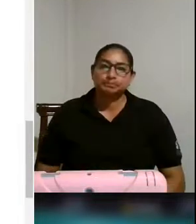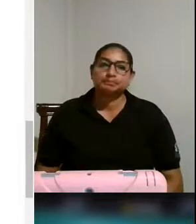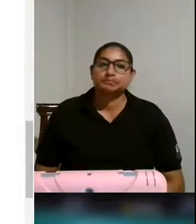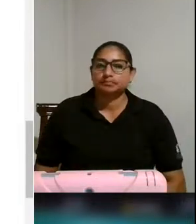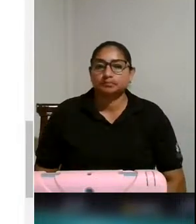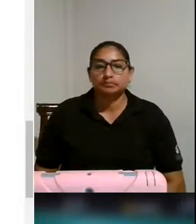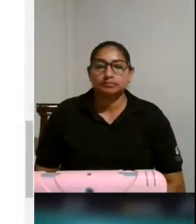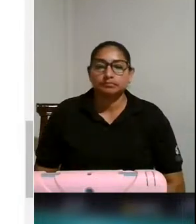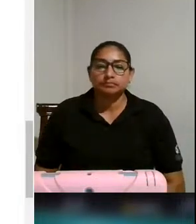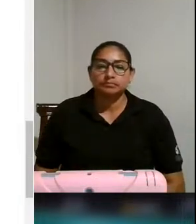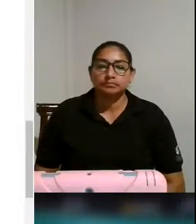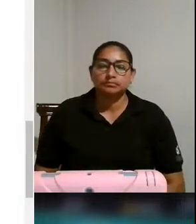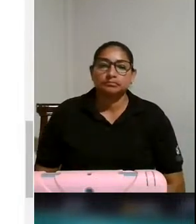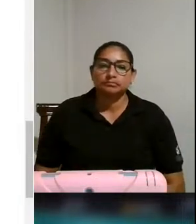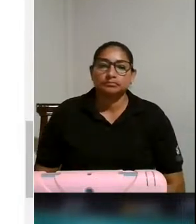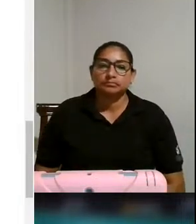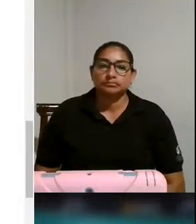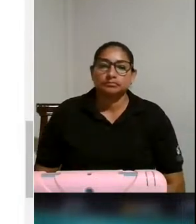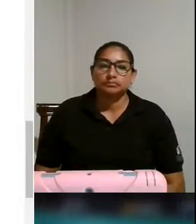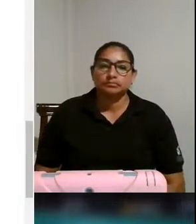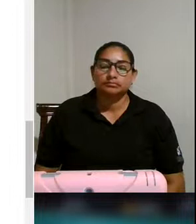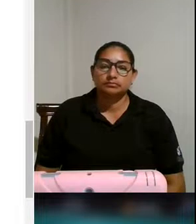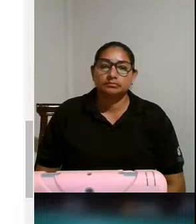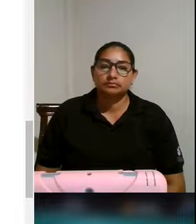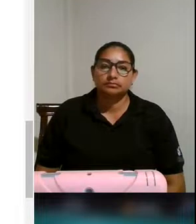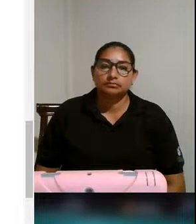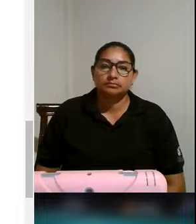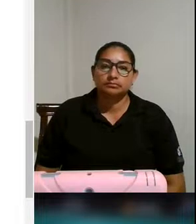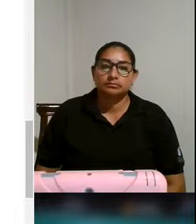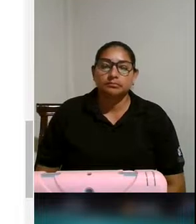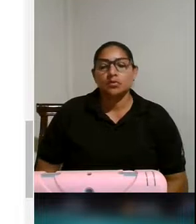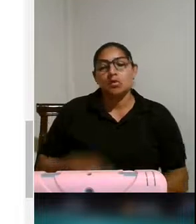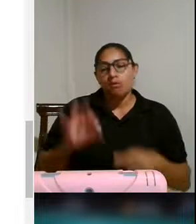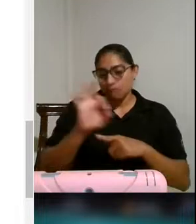en general, utilizamos otra fórmula